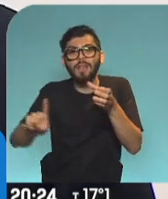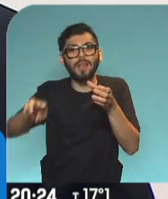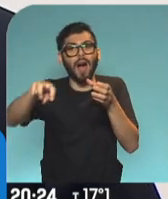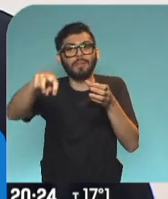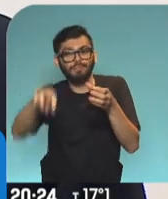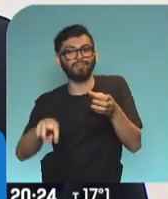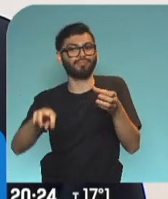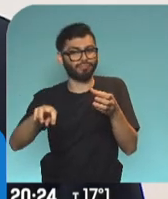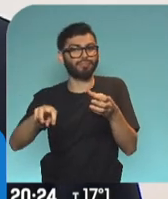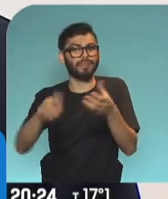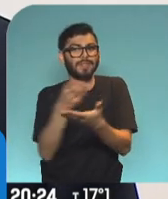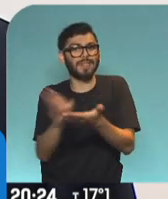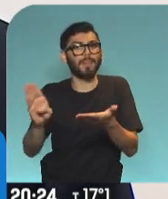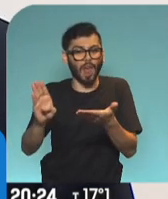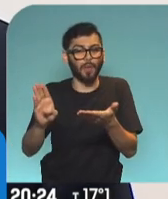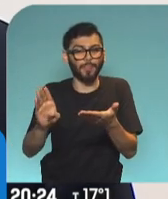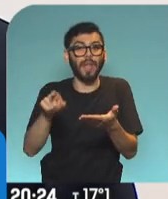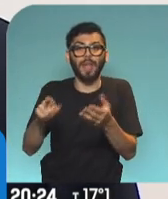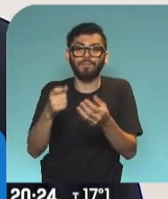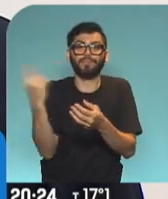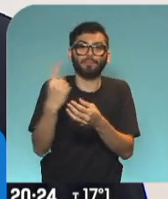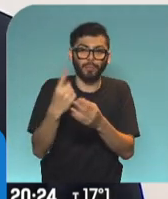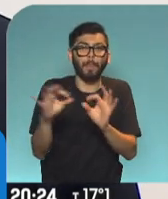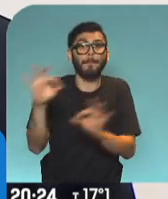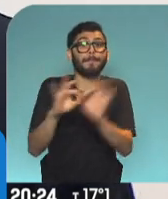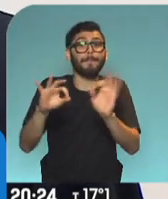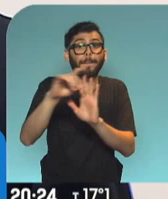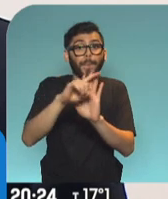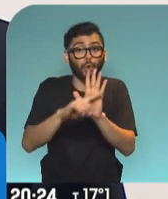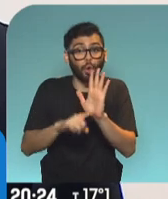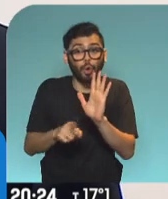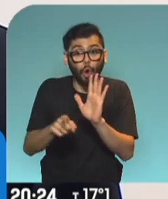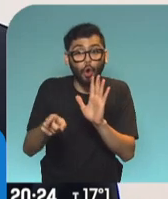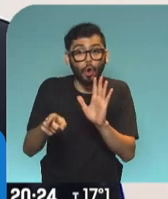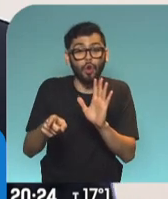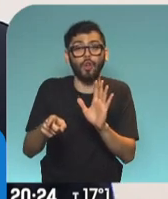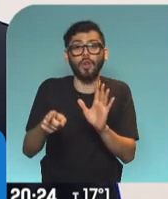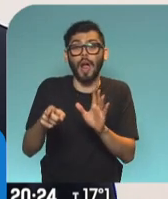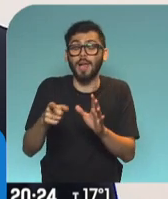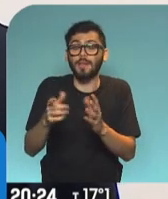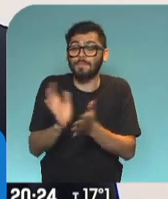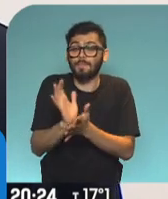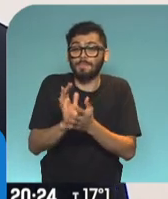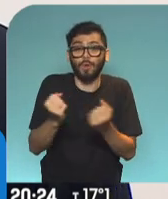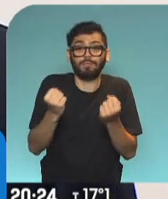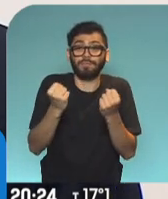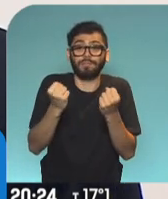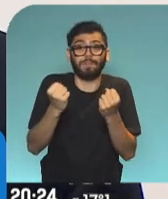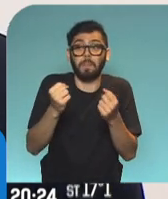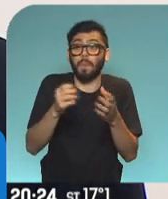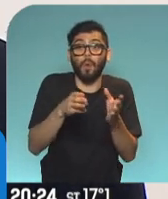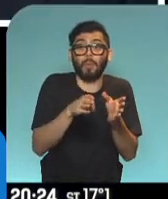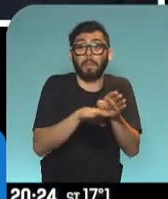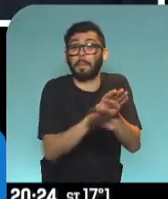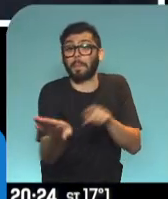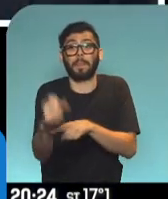y activar rápidamente el protocolo sanitario en la intervención más próxima que tenga en el recorrido esta